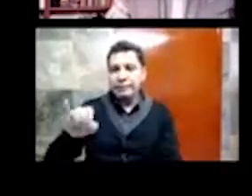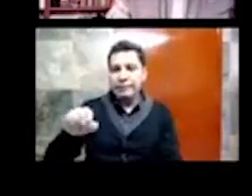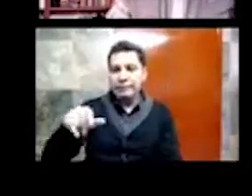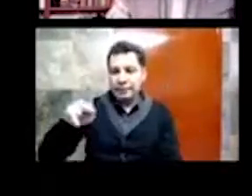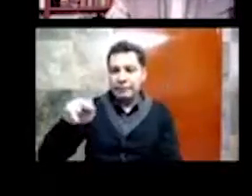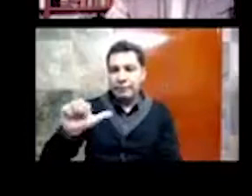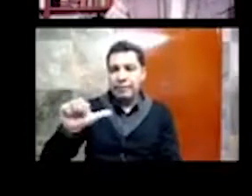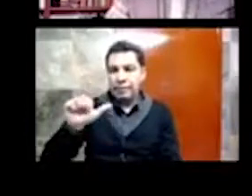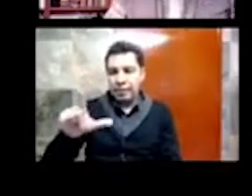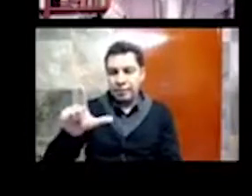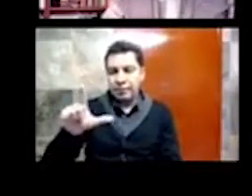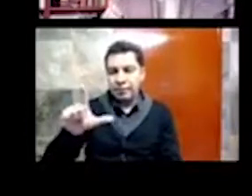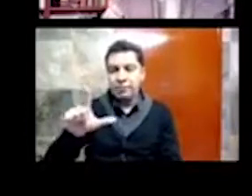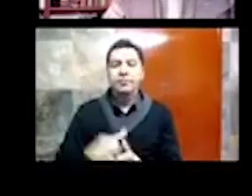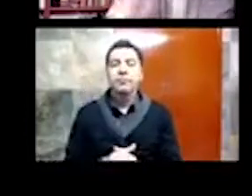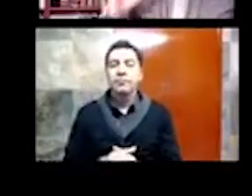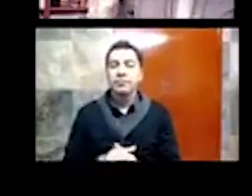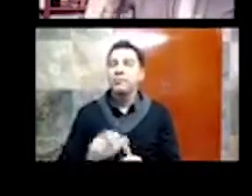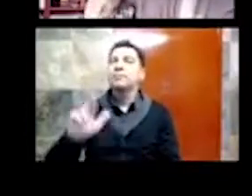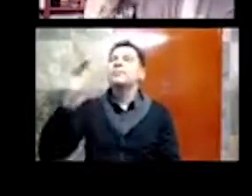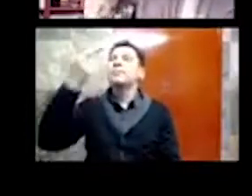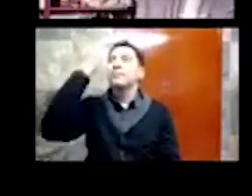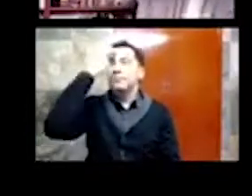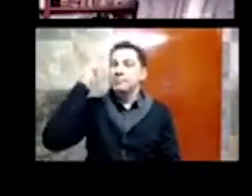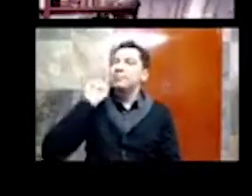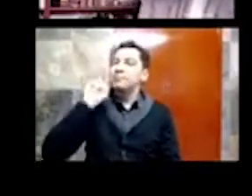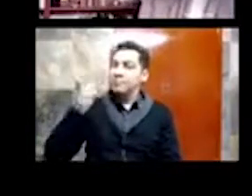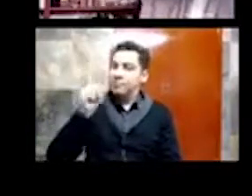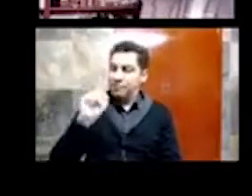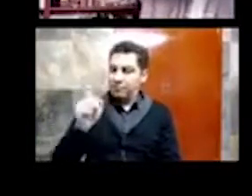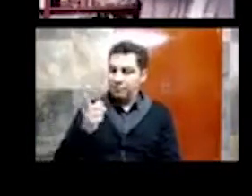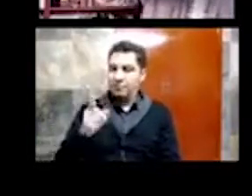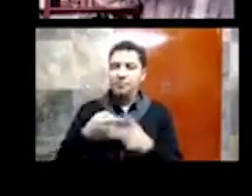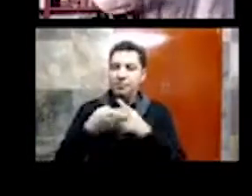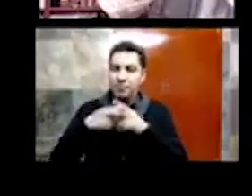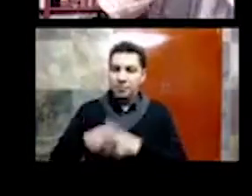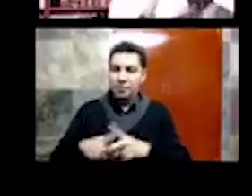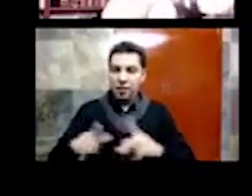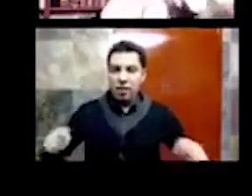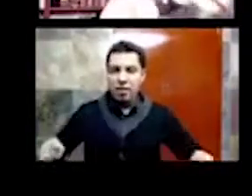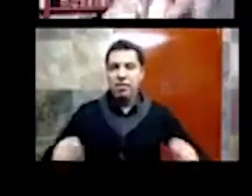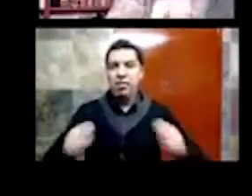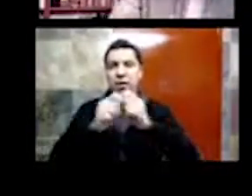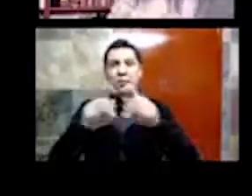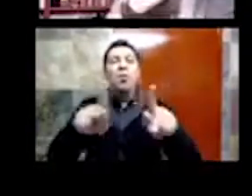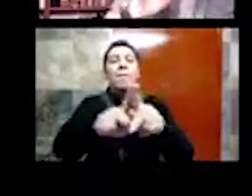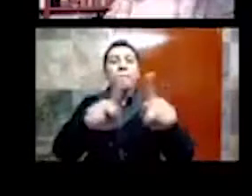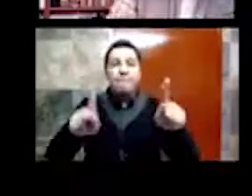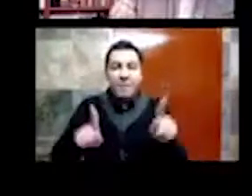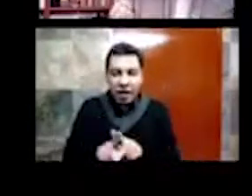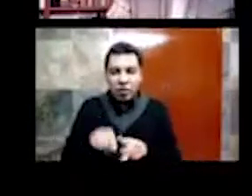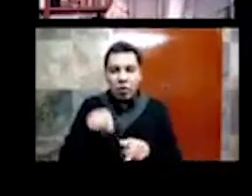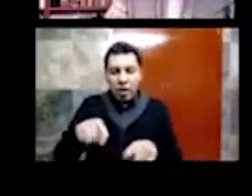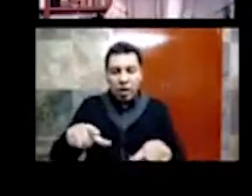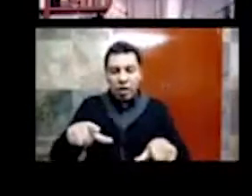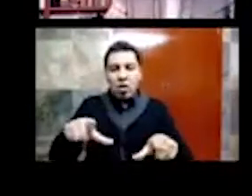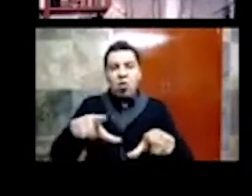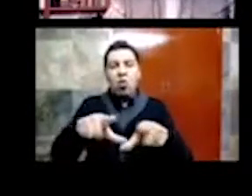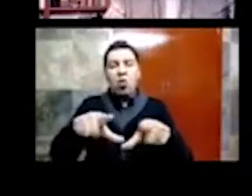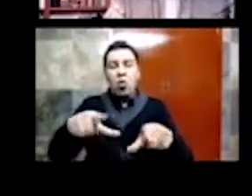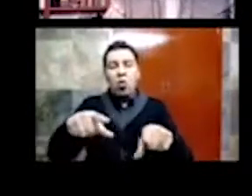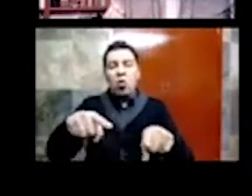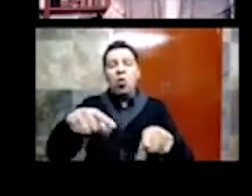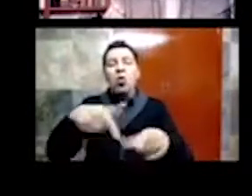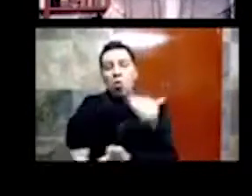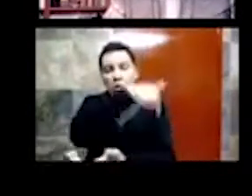que nos recuerda también este principio monumental del templo, patio y adoratorio descrito para la arquitectura de